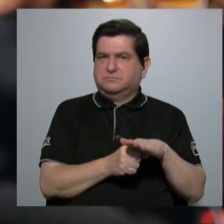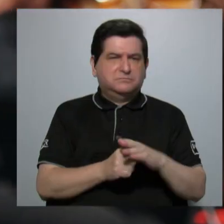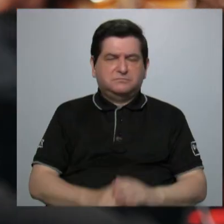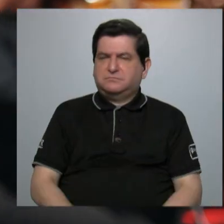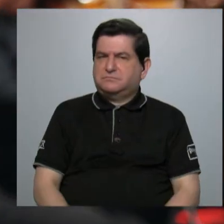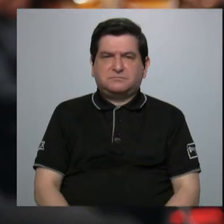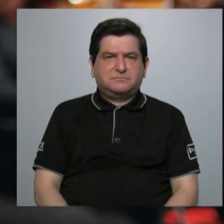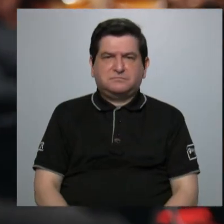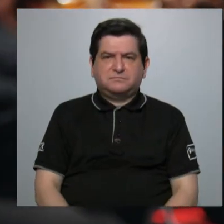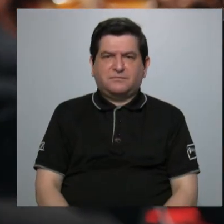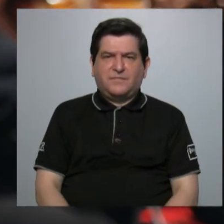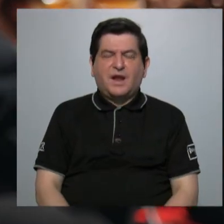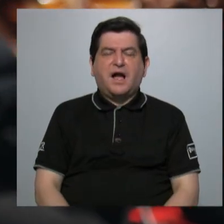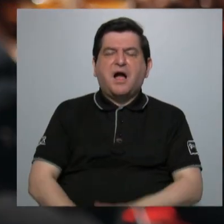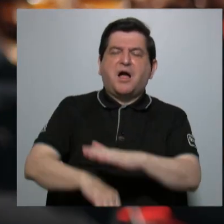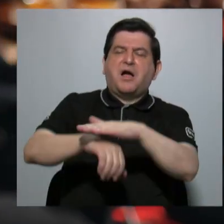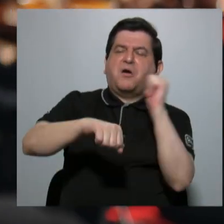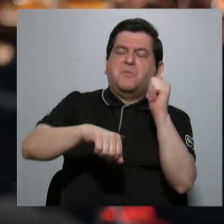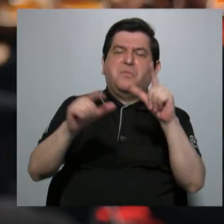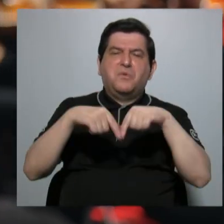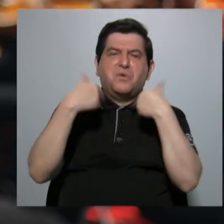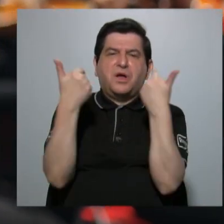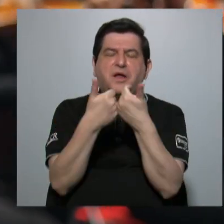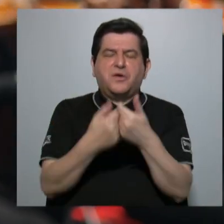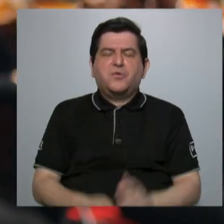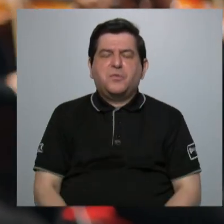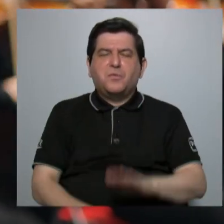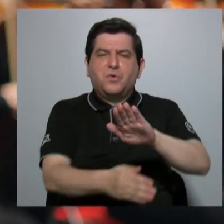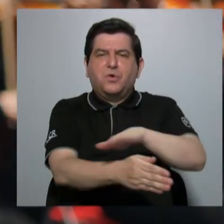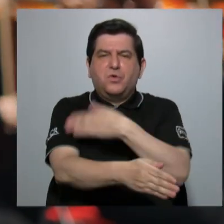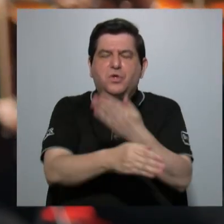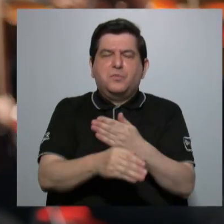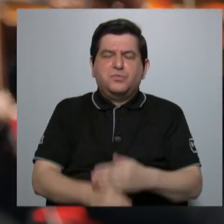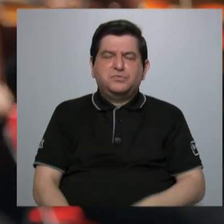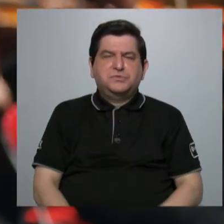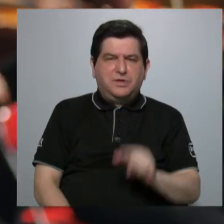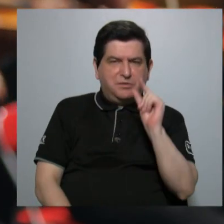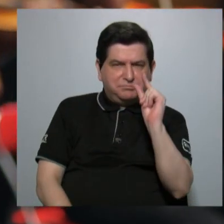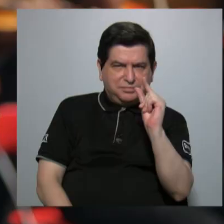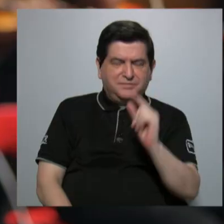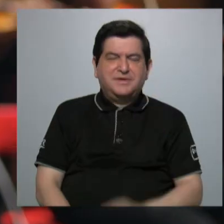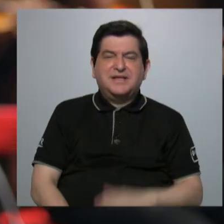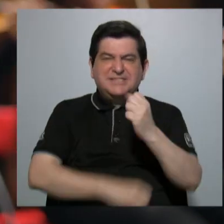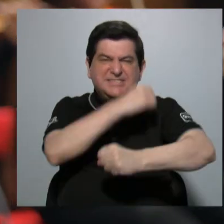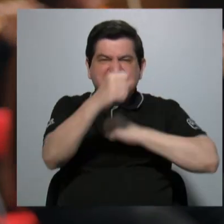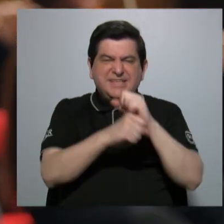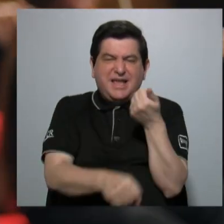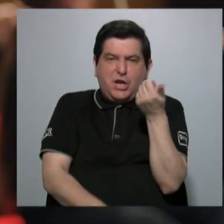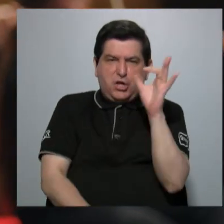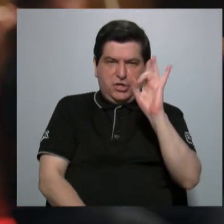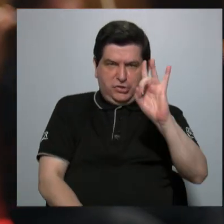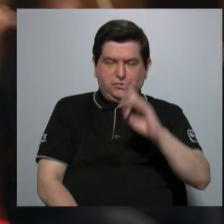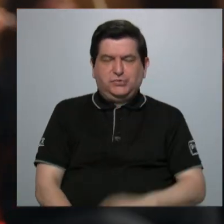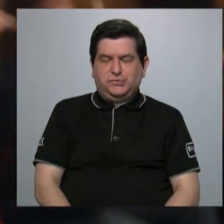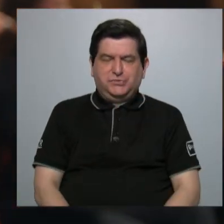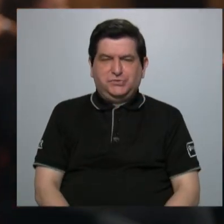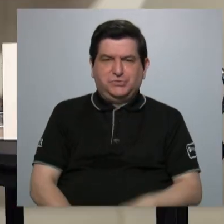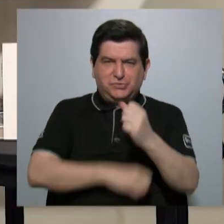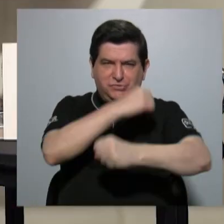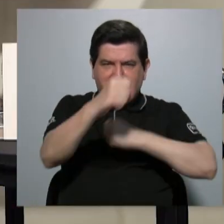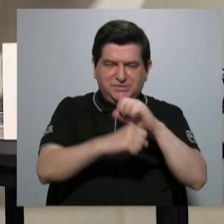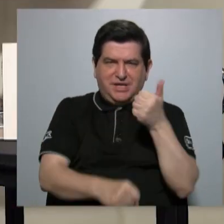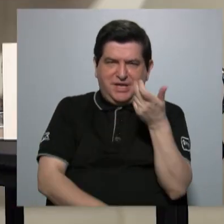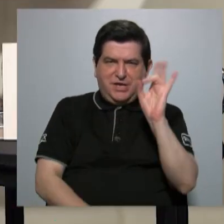Entonces llamaban a un grupo de música de cámara en el siglo XVIII, ¿verdad? En el siglo